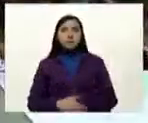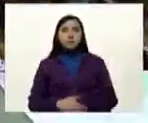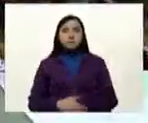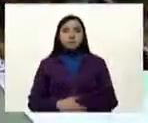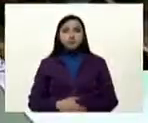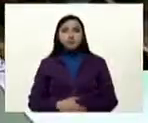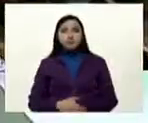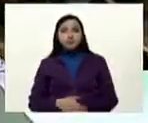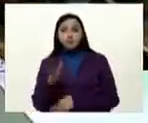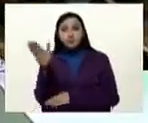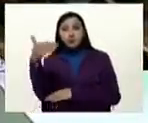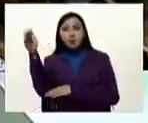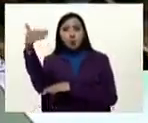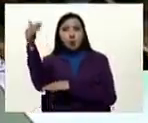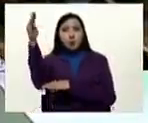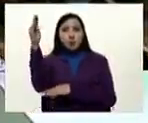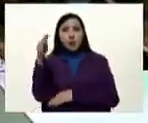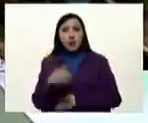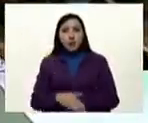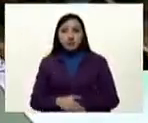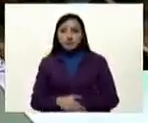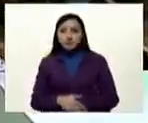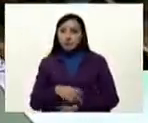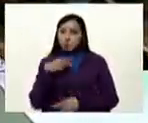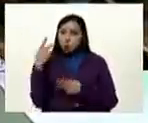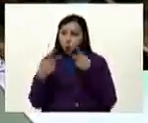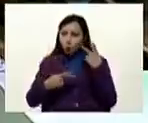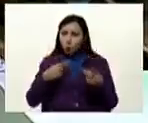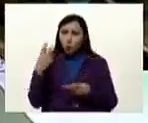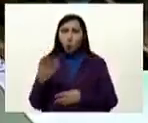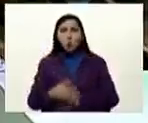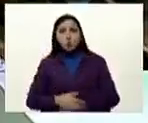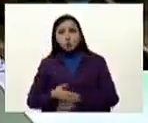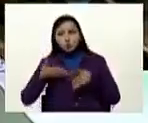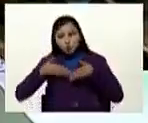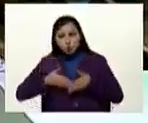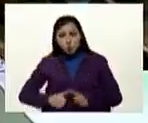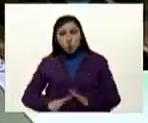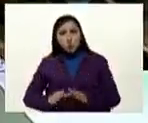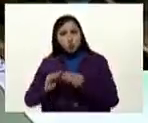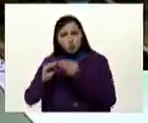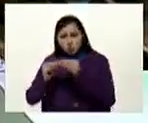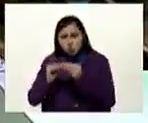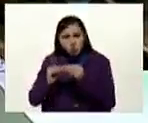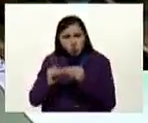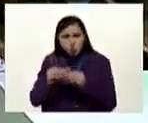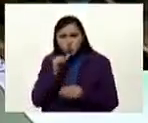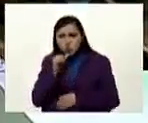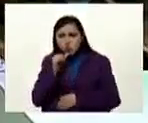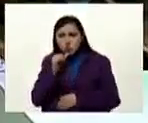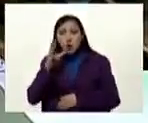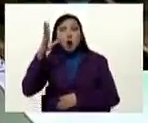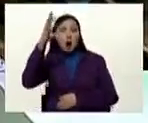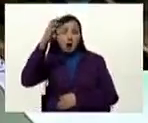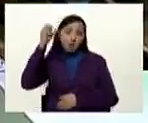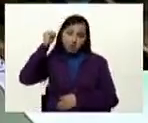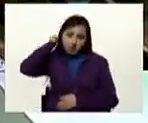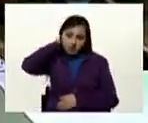Amarillo, azul y rojo. Esa bandera nació de la mano de Francisco de